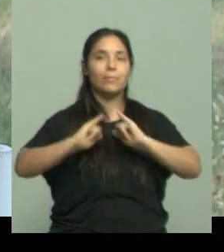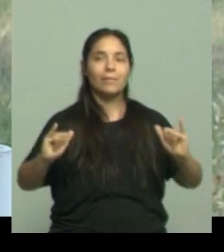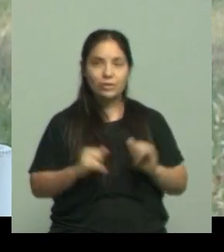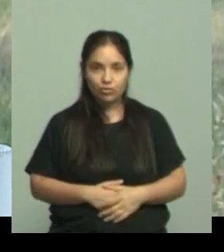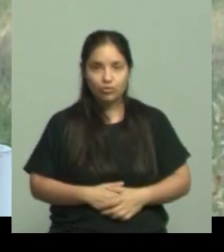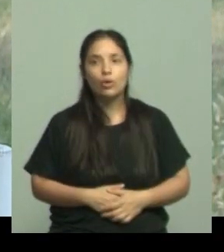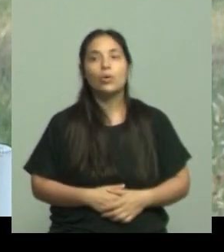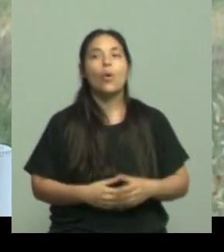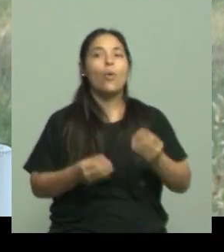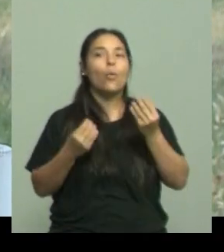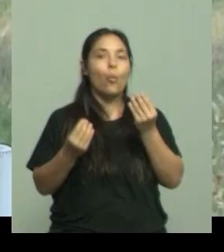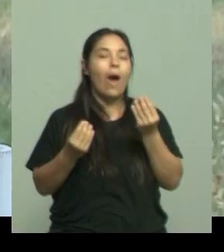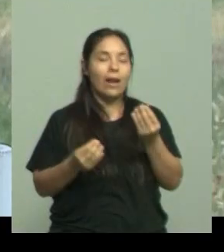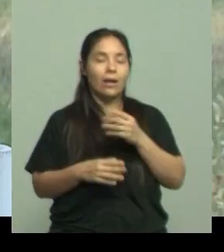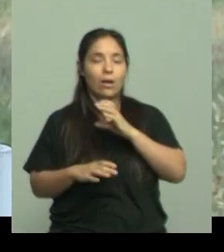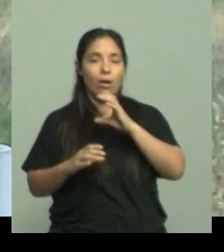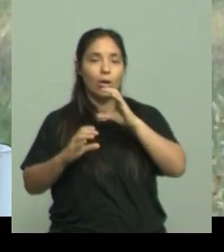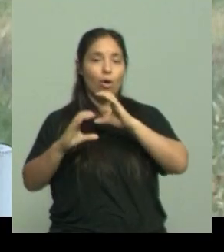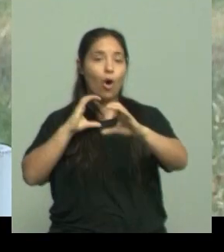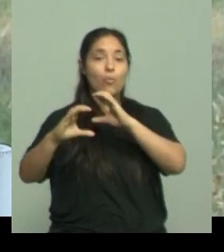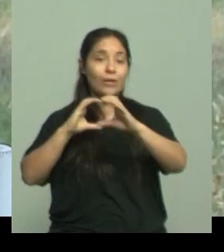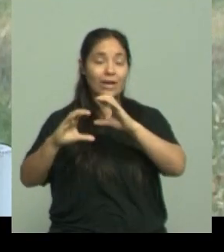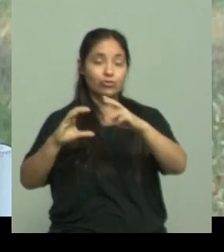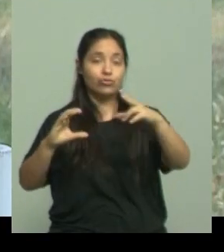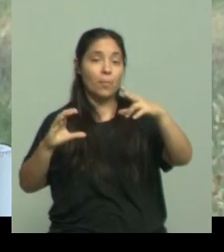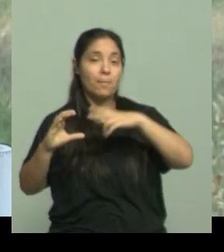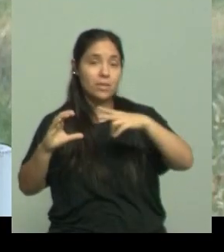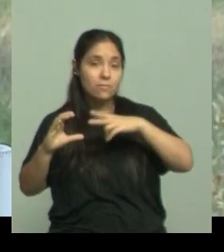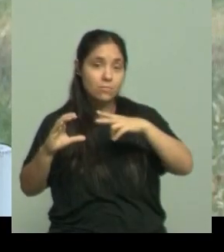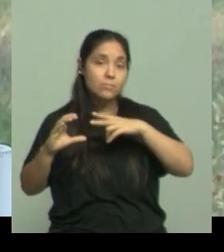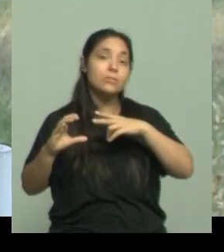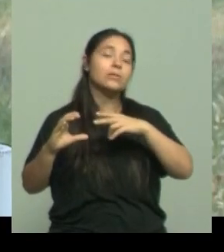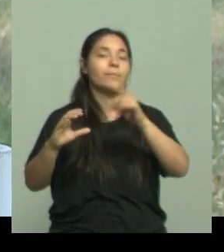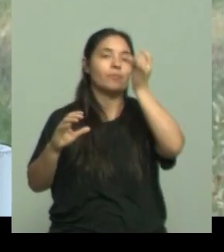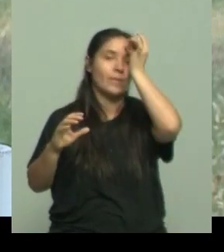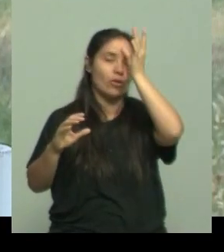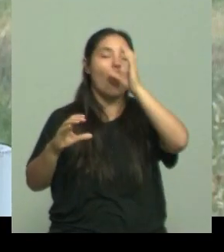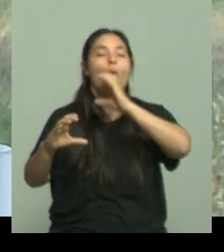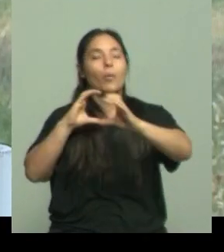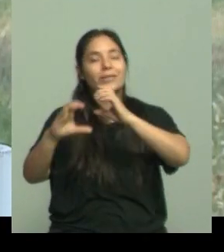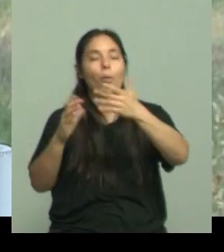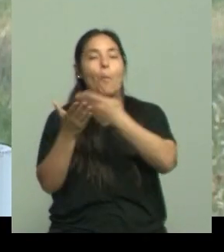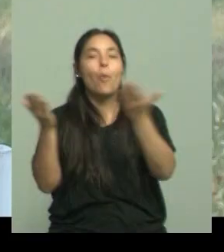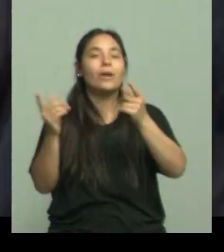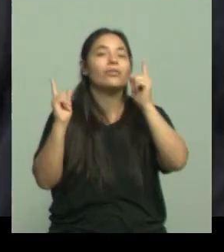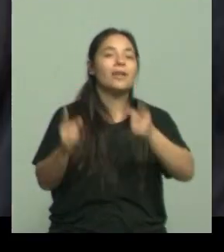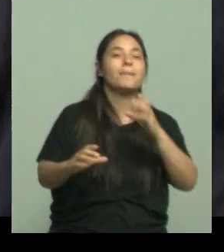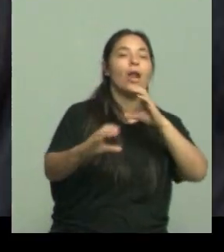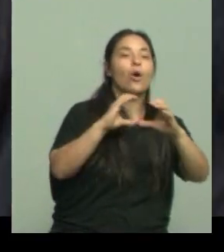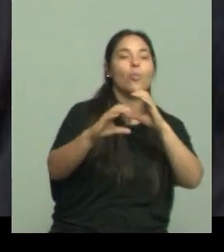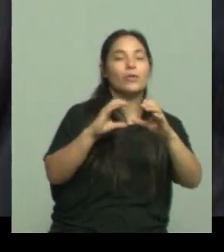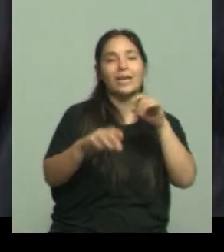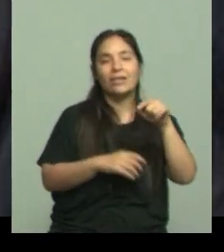información. ¿Qué rol están jugando o deberían jugar los medios públicos y los medios universitarios? Bueno, me parece que es